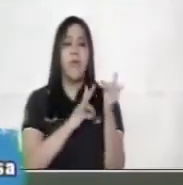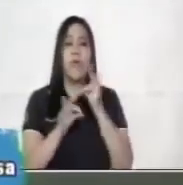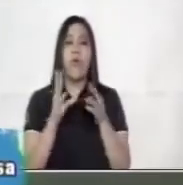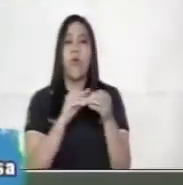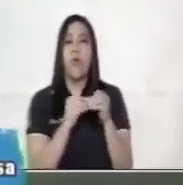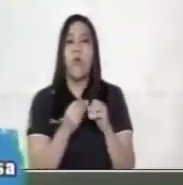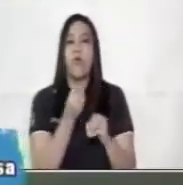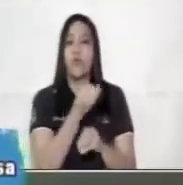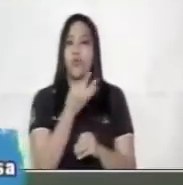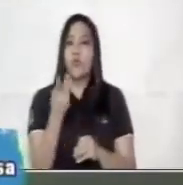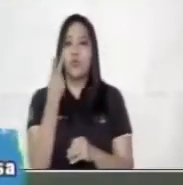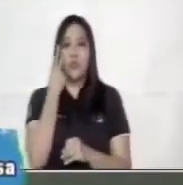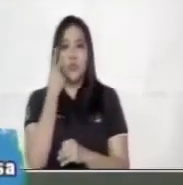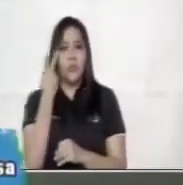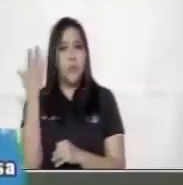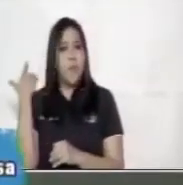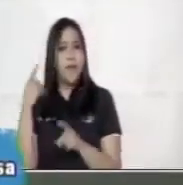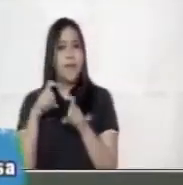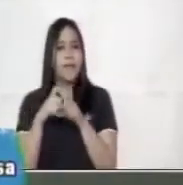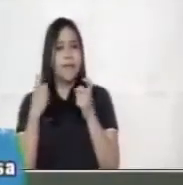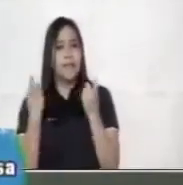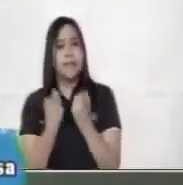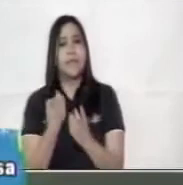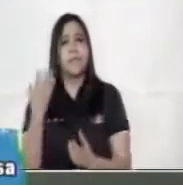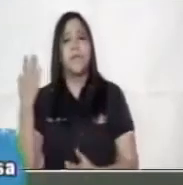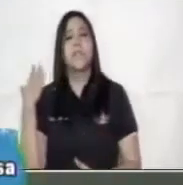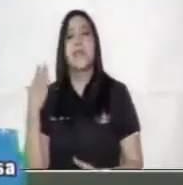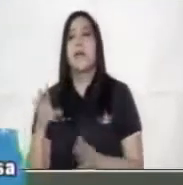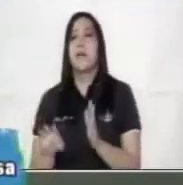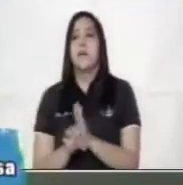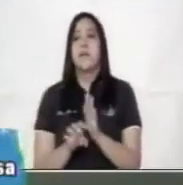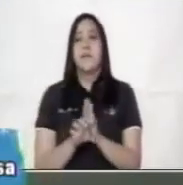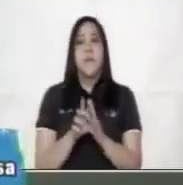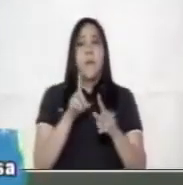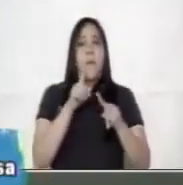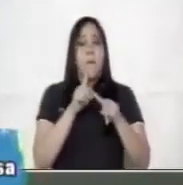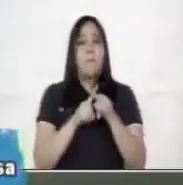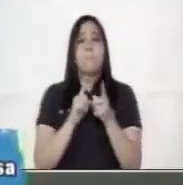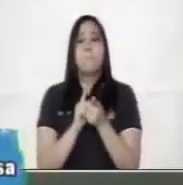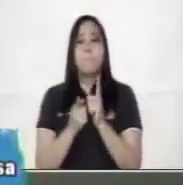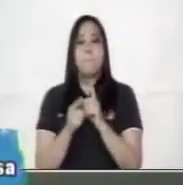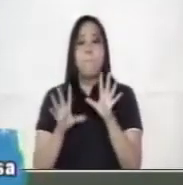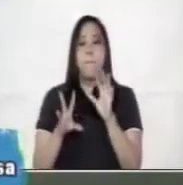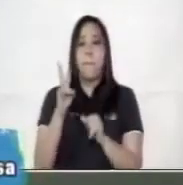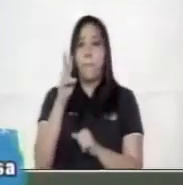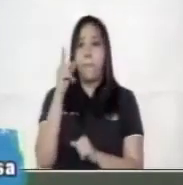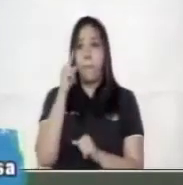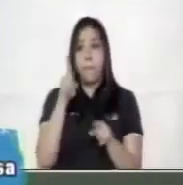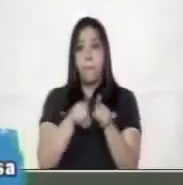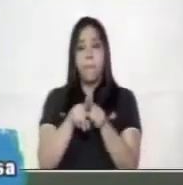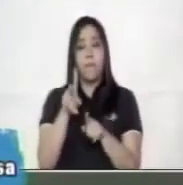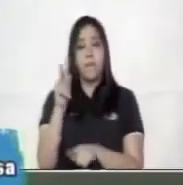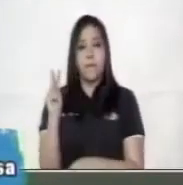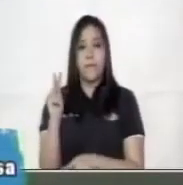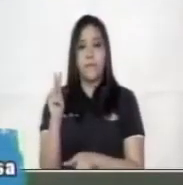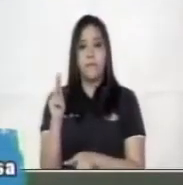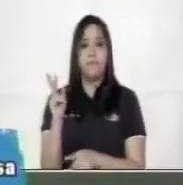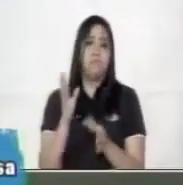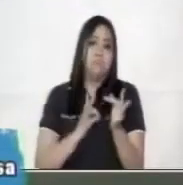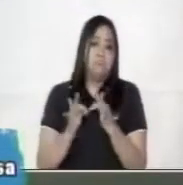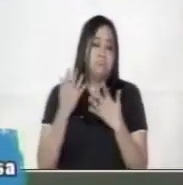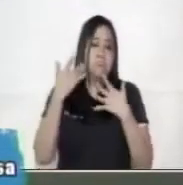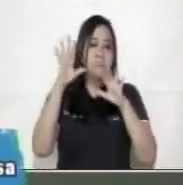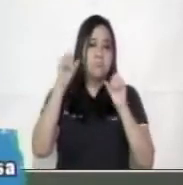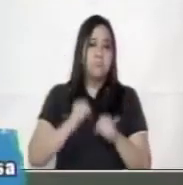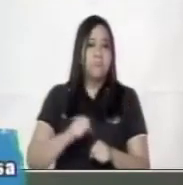aprendimos en el segmento anterior. Sustituyes en X el valor y te va a dar el valor en Y. Y si no, pues puedes